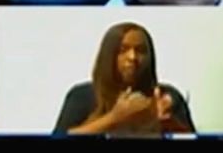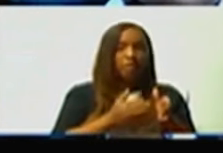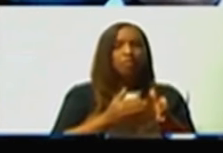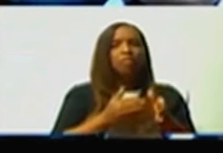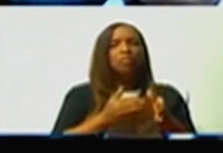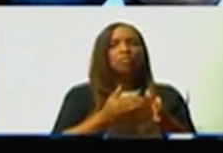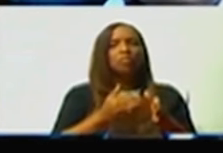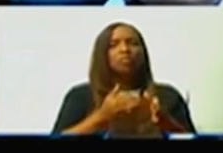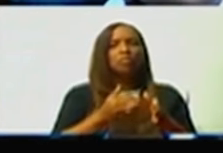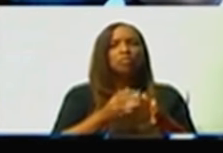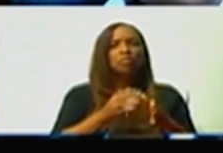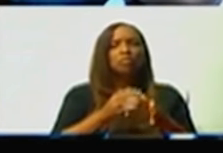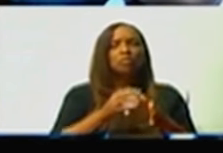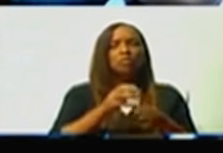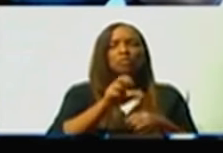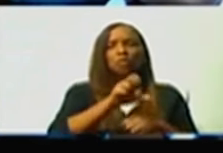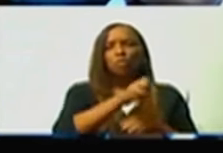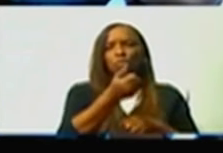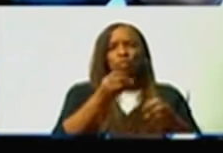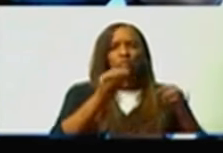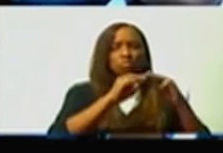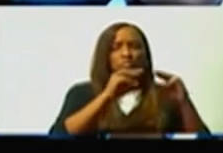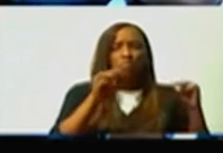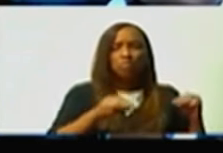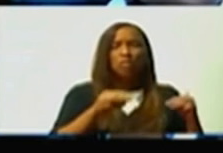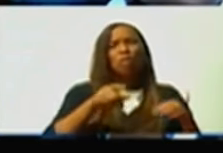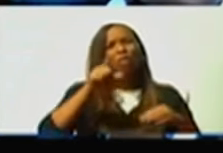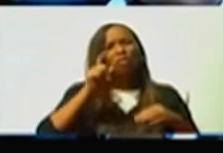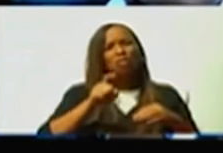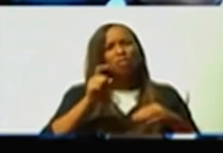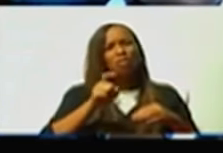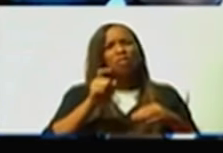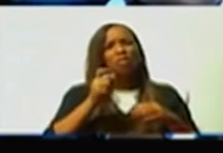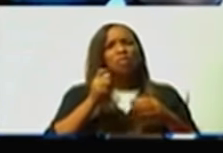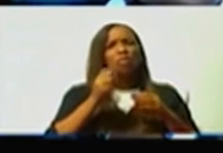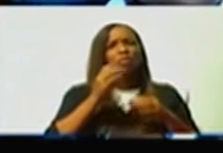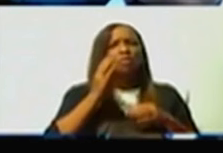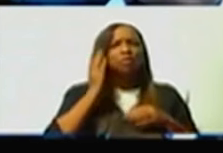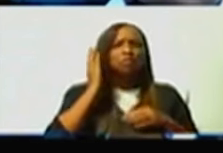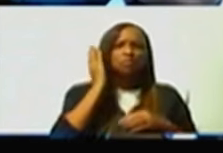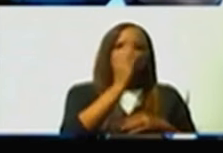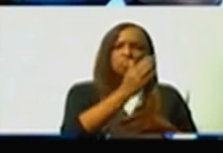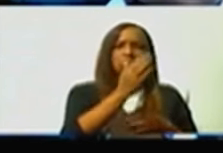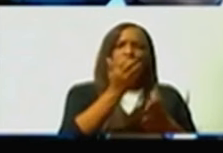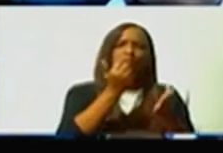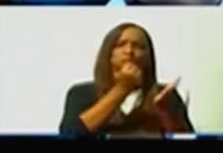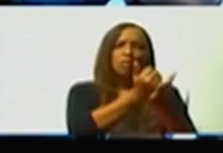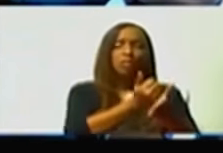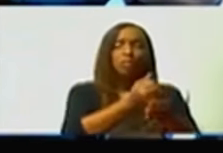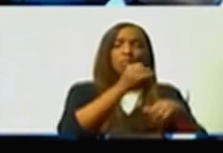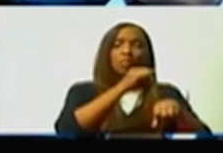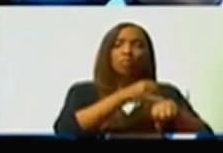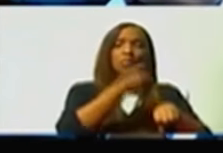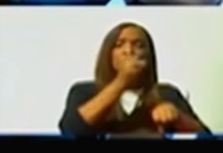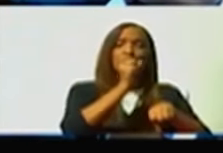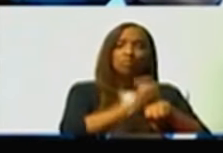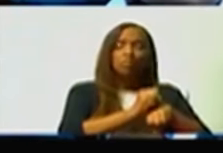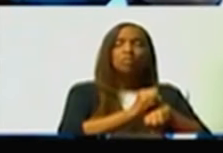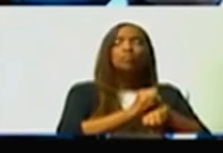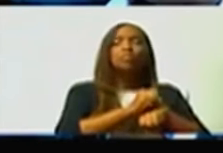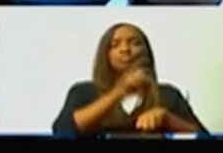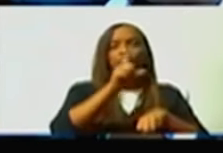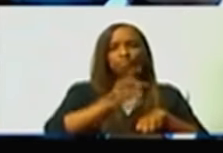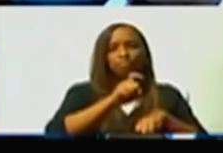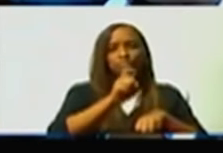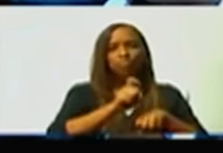Juan. Son incuantificables los daños causados por este fenómeno atmosférico. Hay una comisión, según la